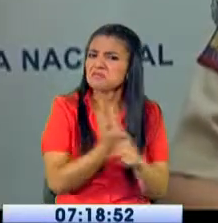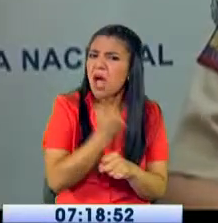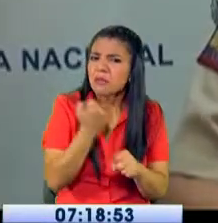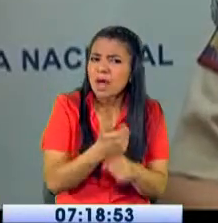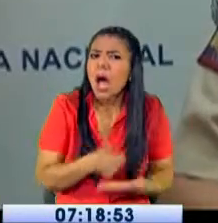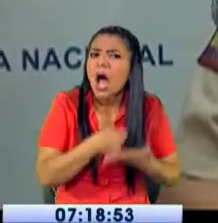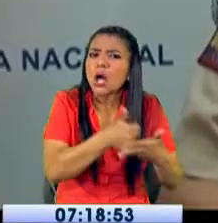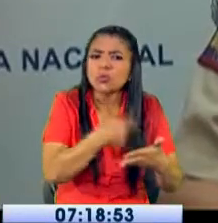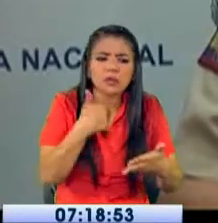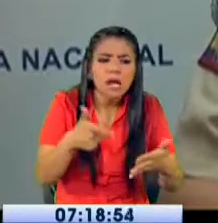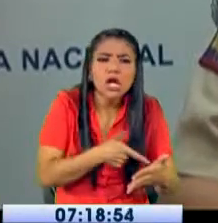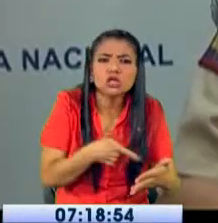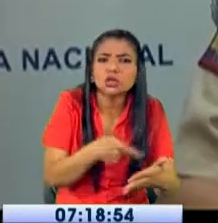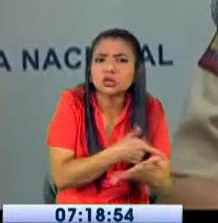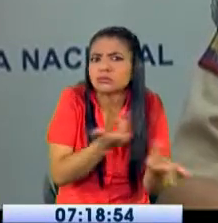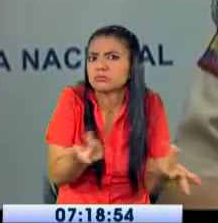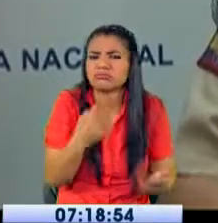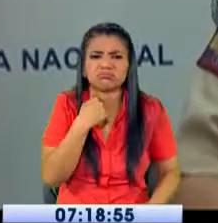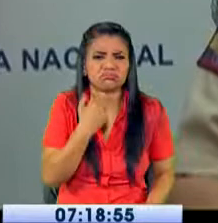lograron